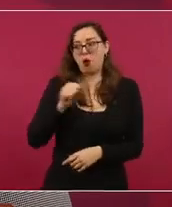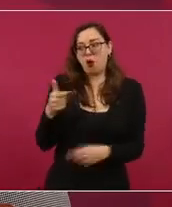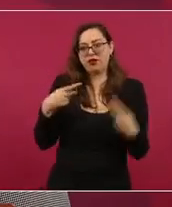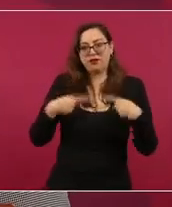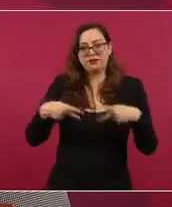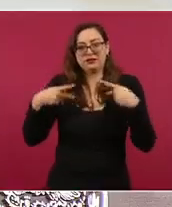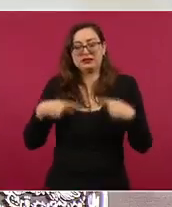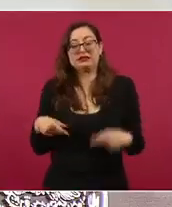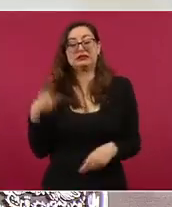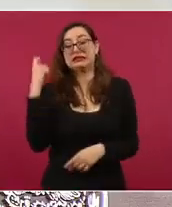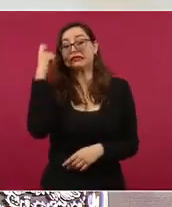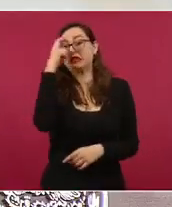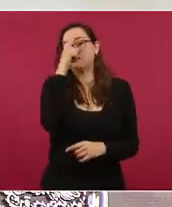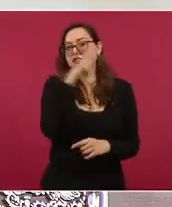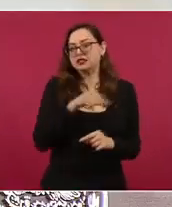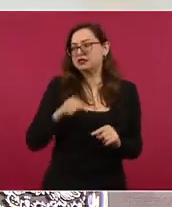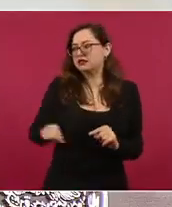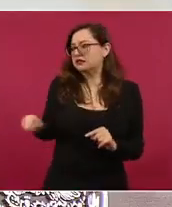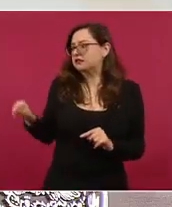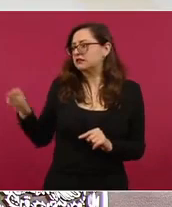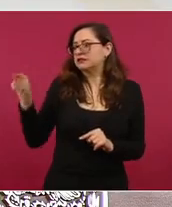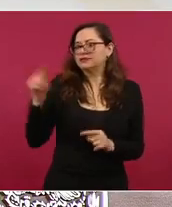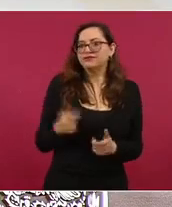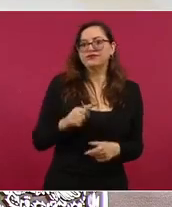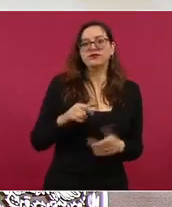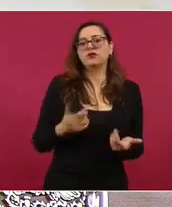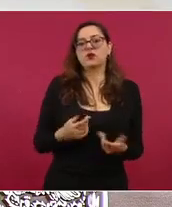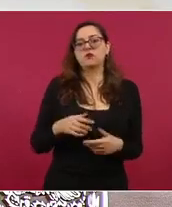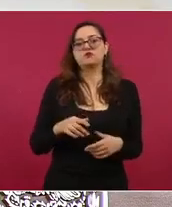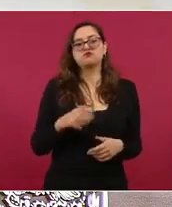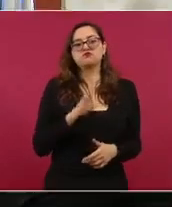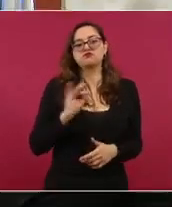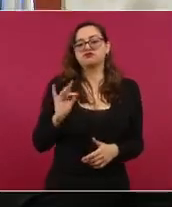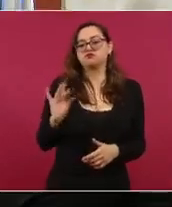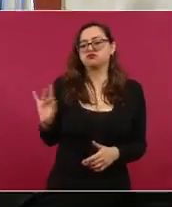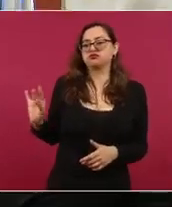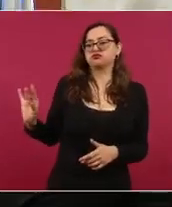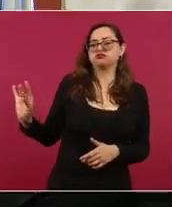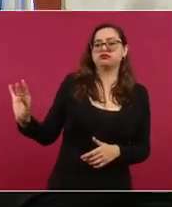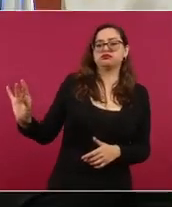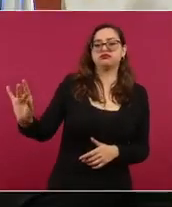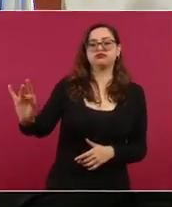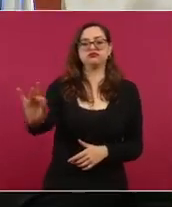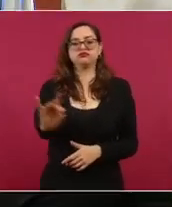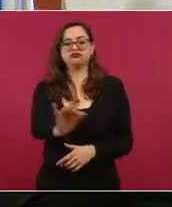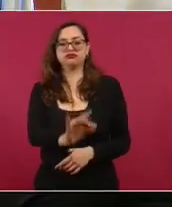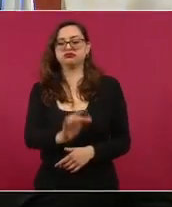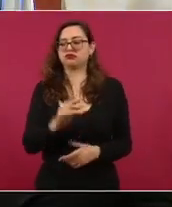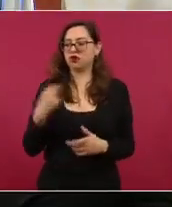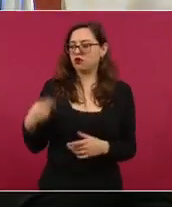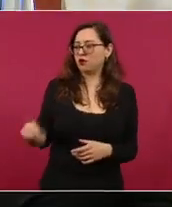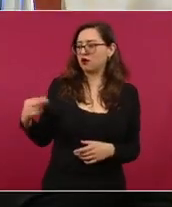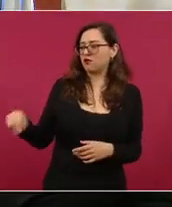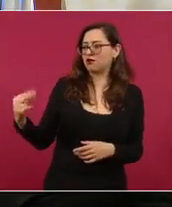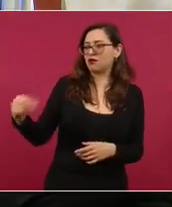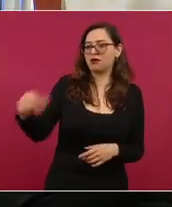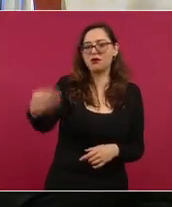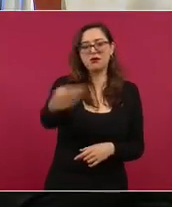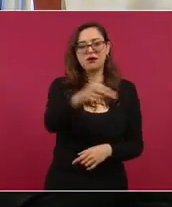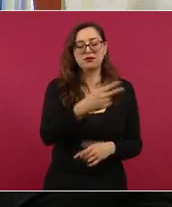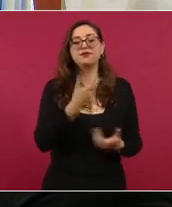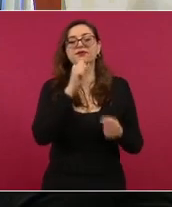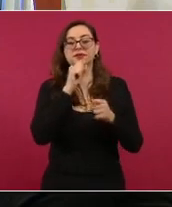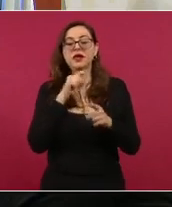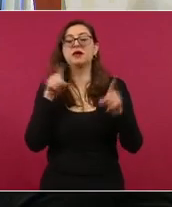es muy, muy complicado porque usan a otro para llegar a esa transacción. También están Alejandro Medina Mora, ex nieto